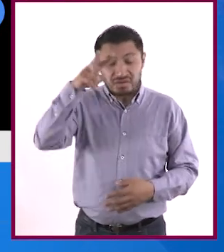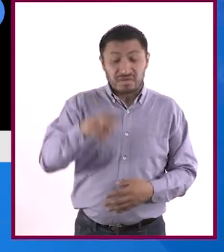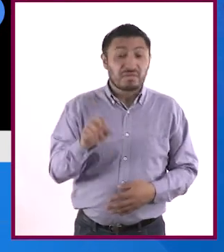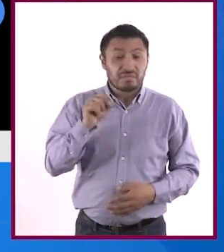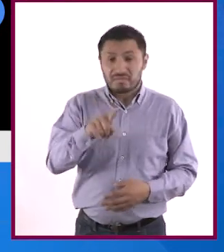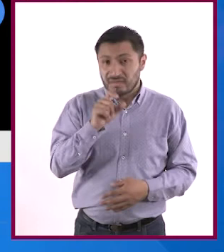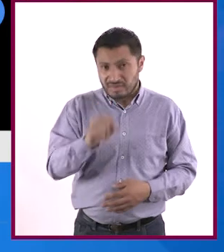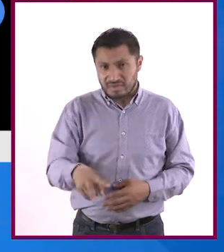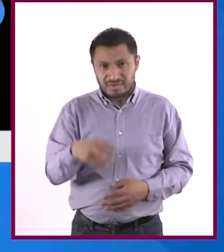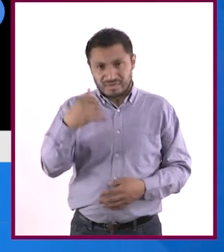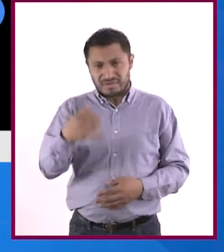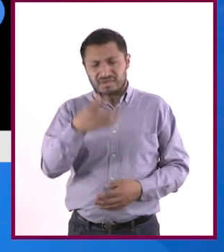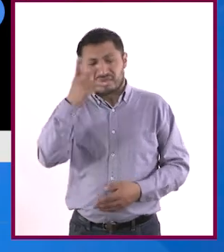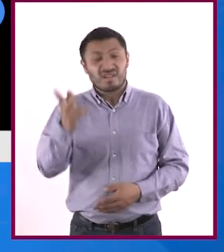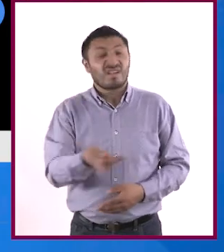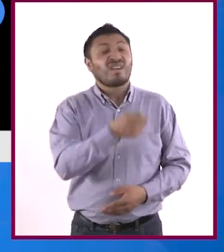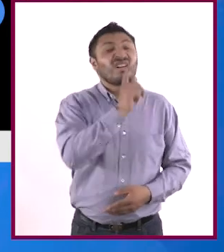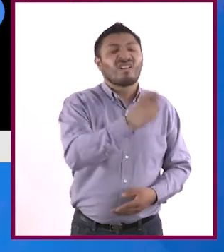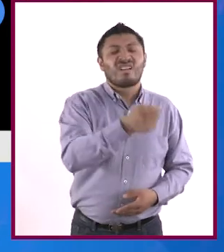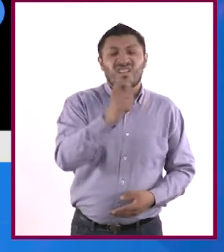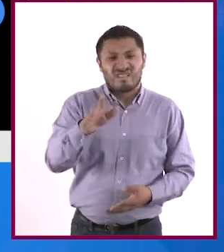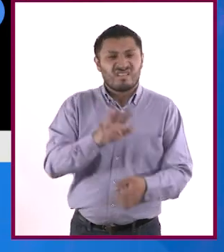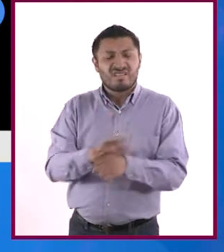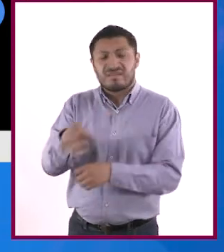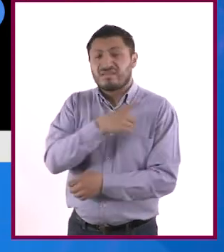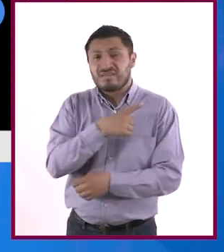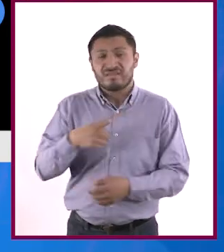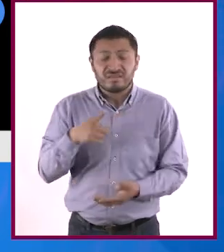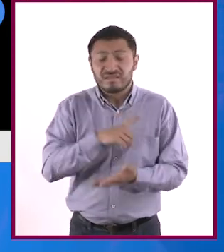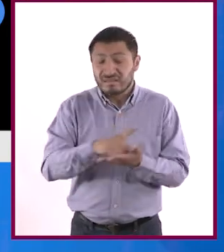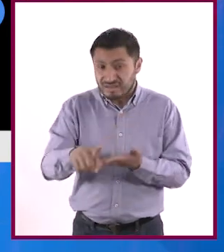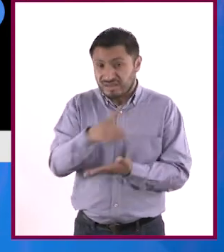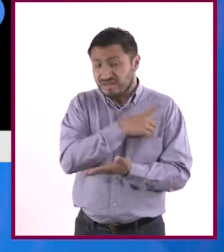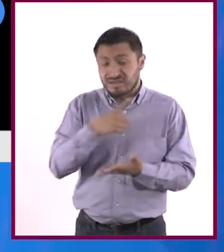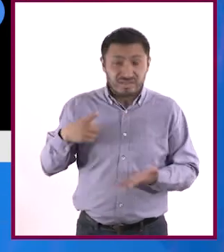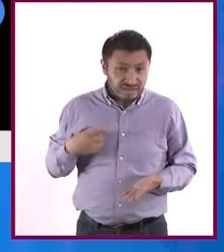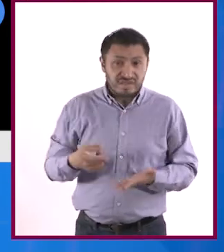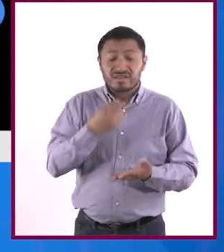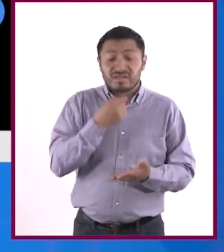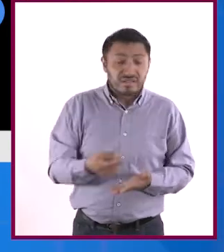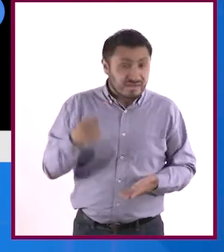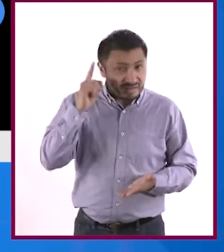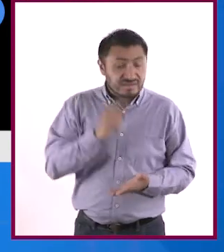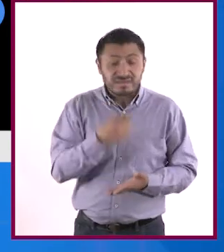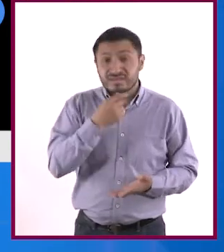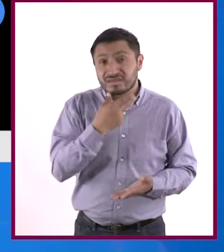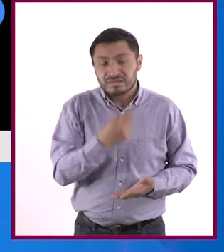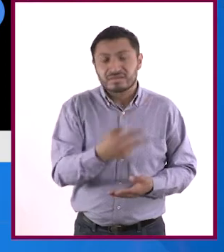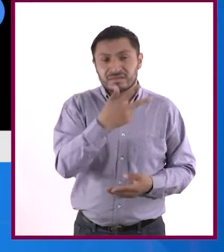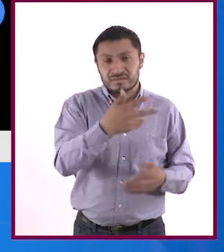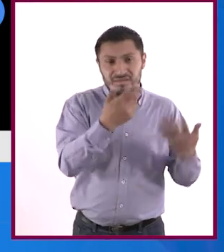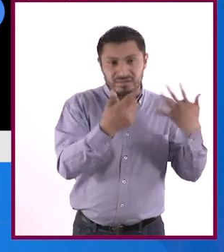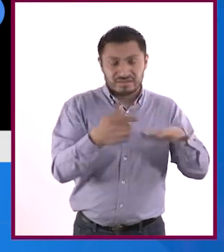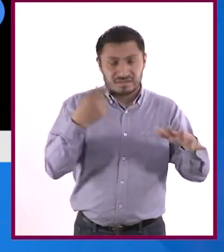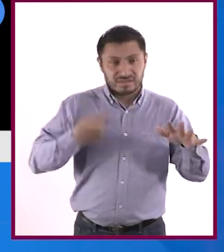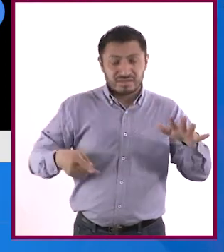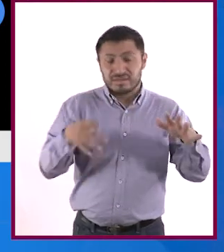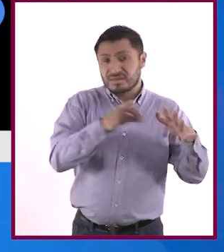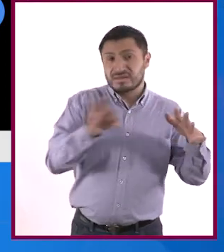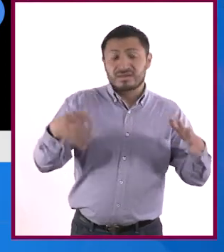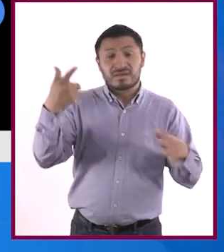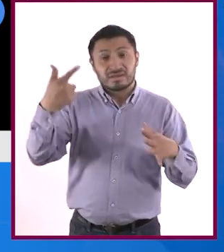Y cuando se pregunta a las personas qué derechos deben de tener las niñas y los niños, 7 de cada 10 dicen los derechos que les da la